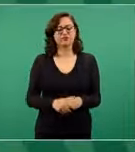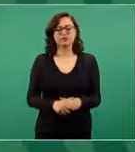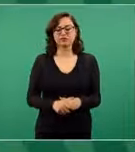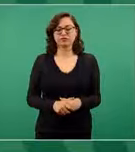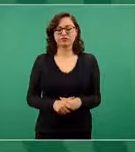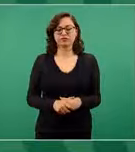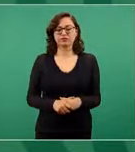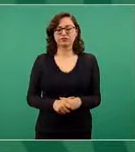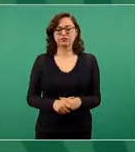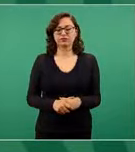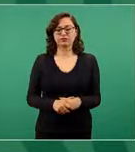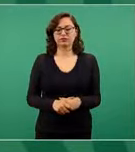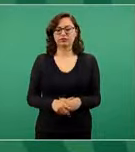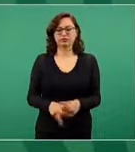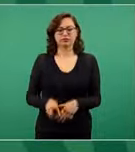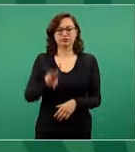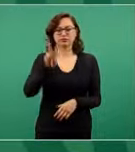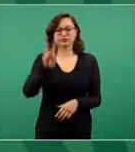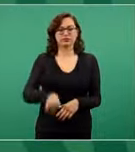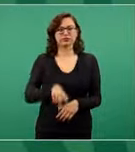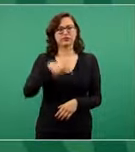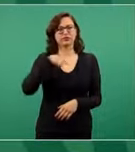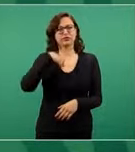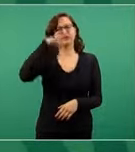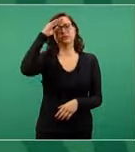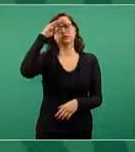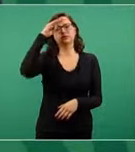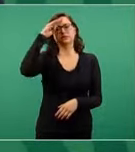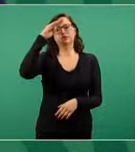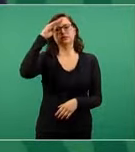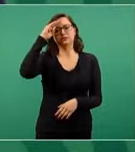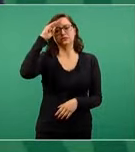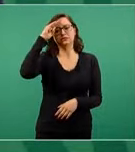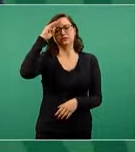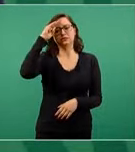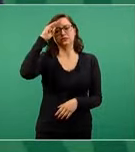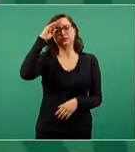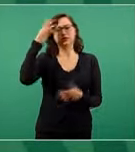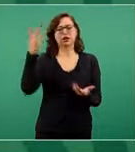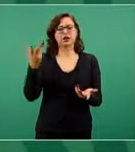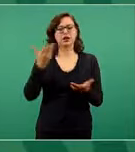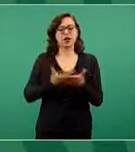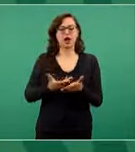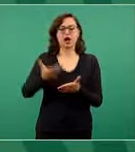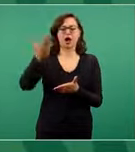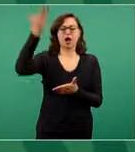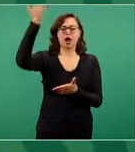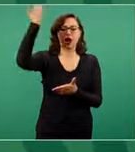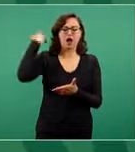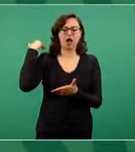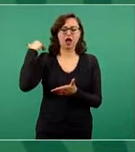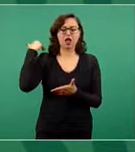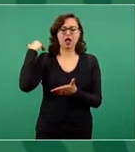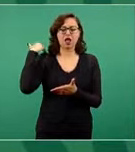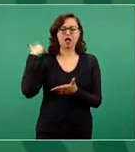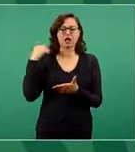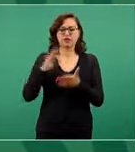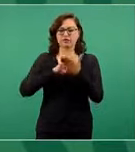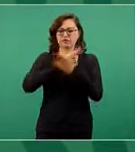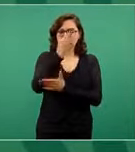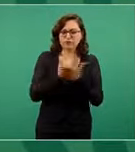de que se haya mostrado en alguna ocasión una